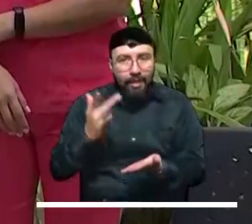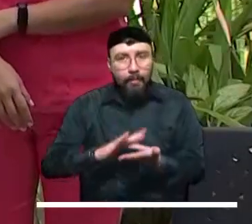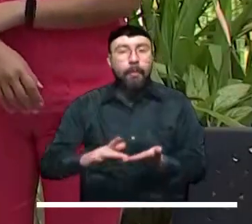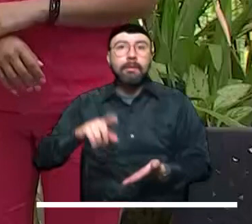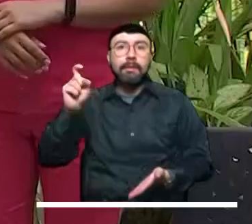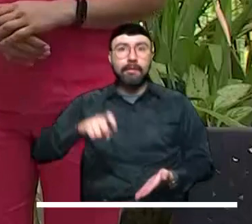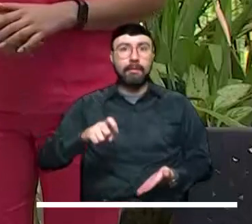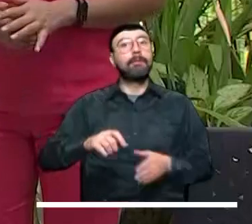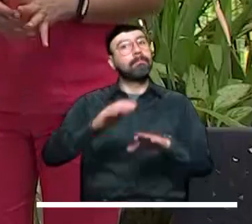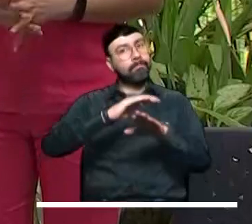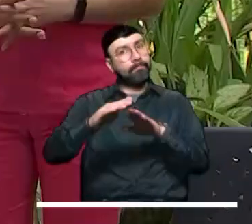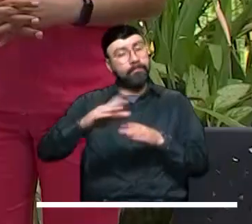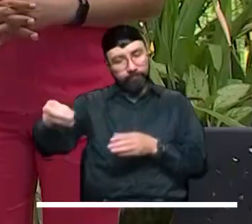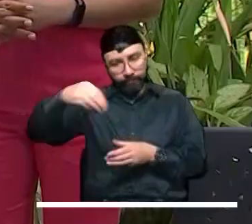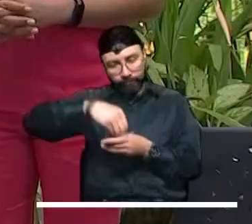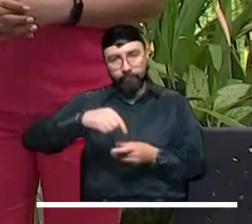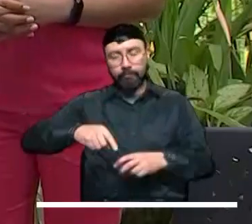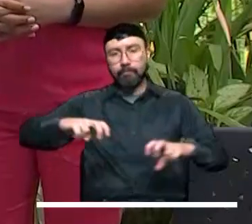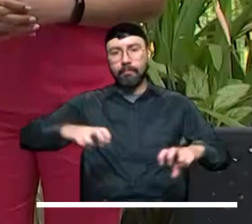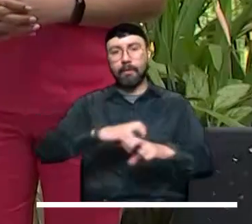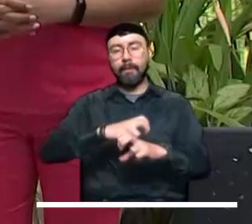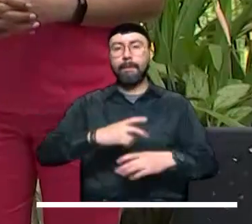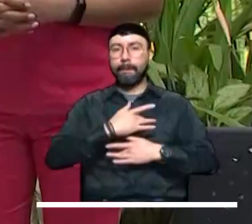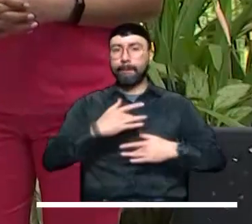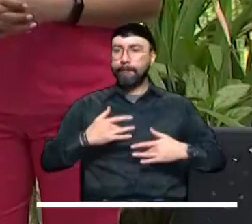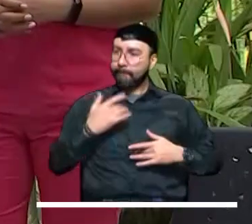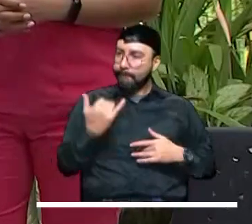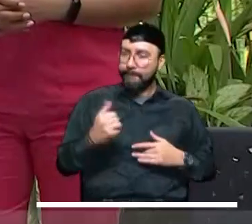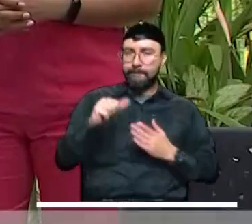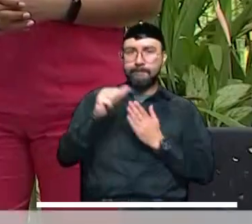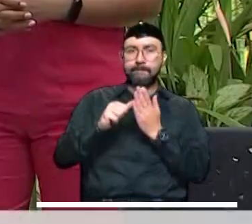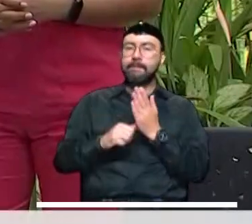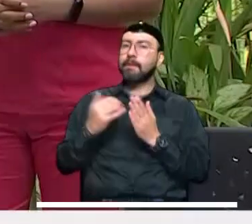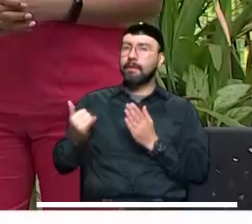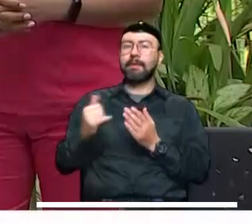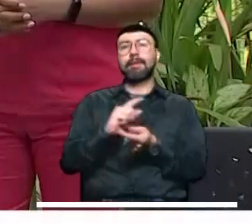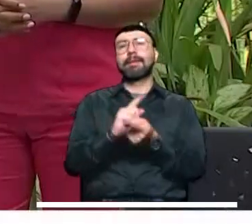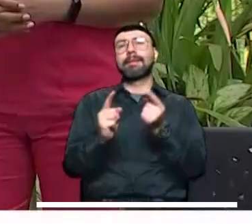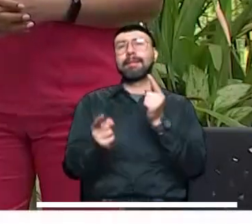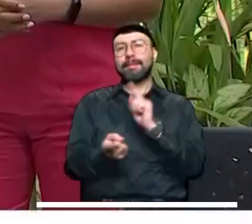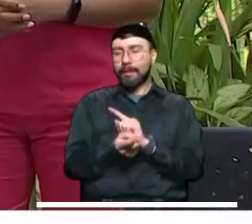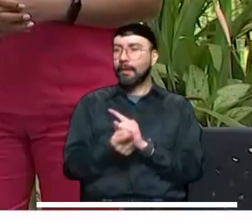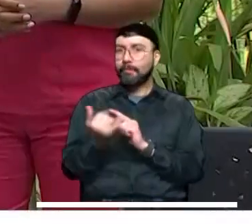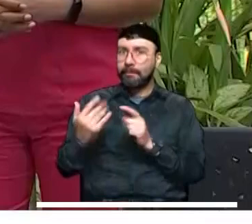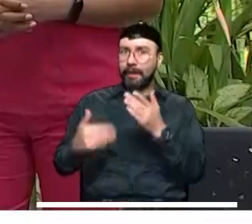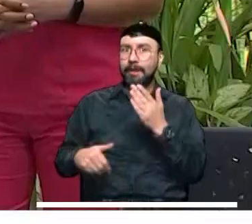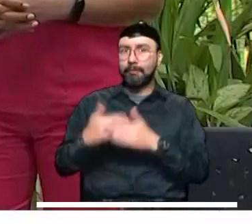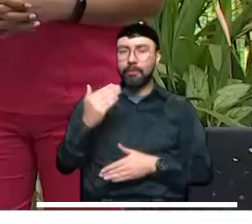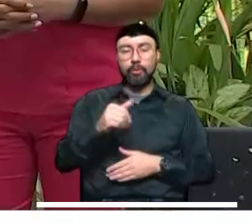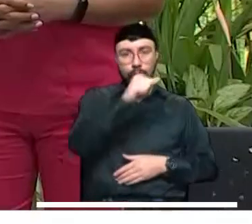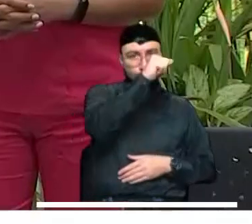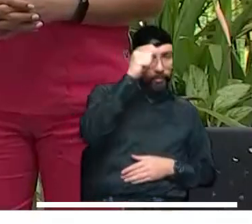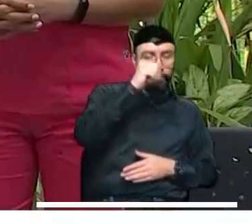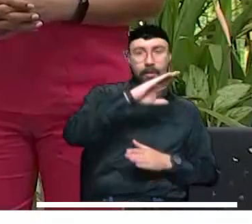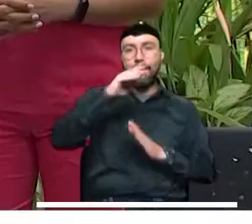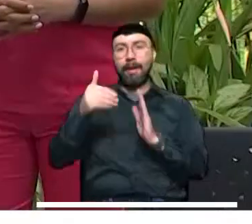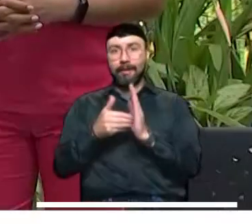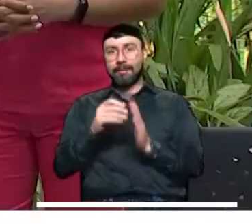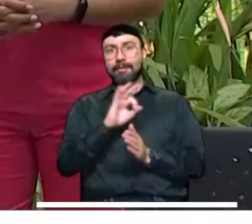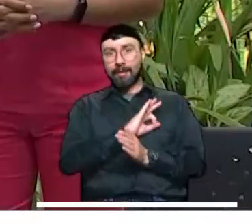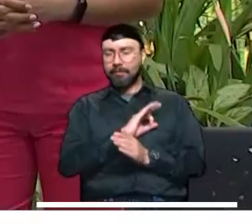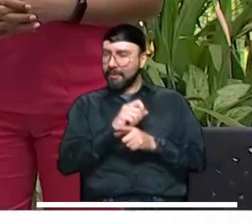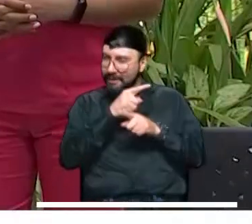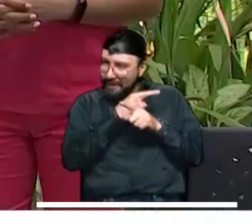es nuestra invitación en los parques de la salud para nuestro programa Cambio Metabólico, que ha iniciado de domingo a sábado,